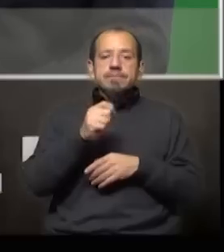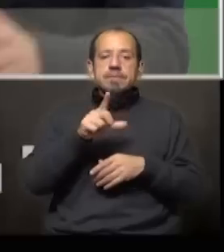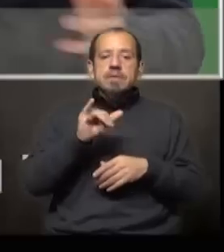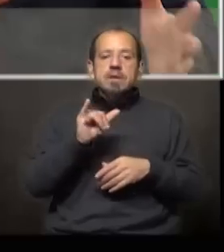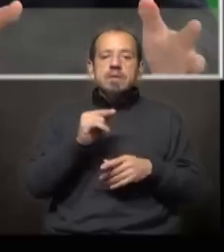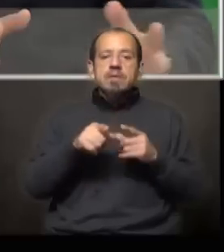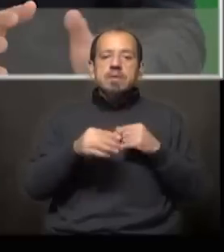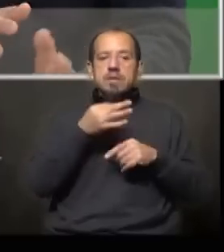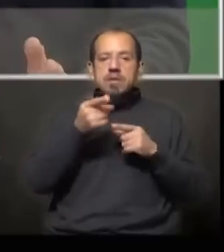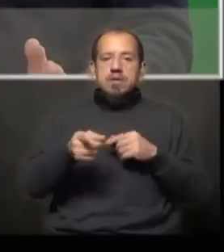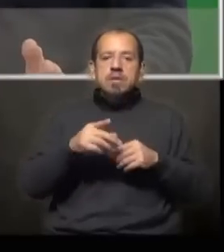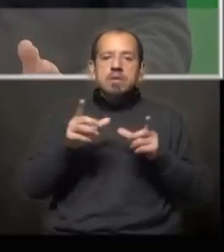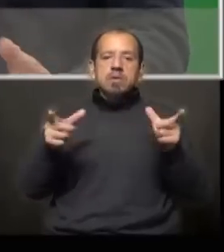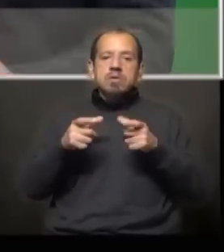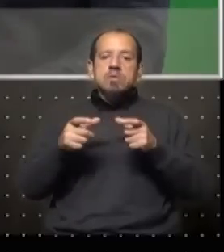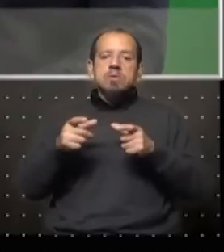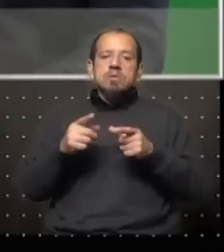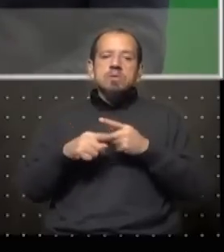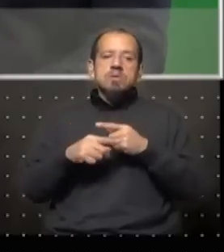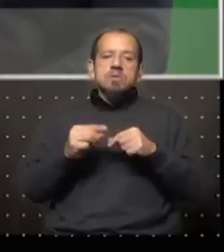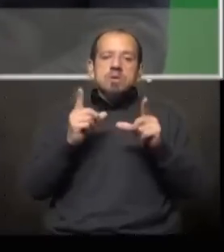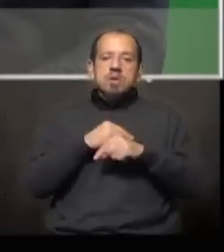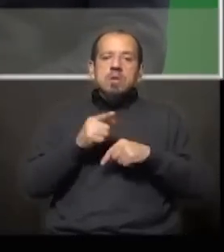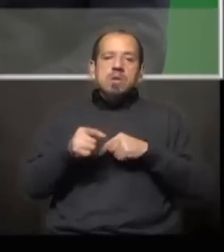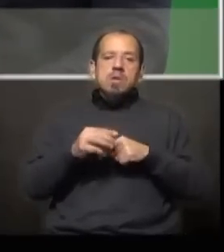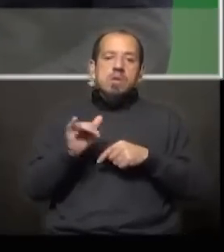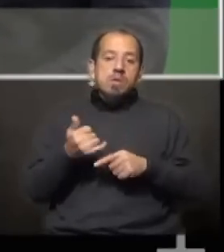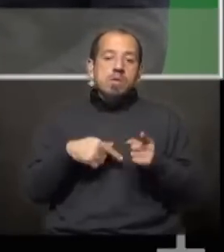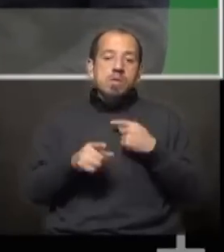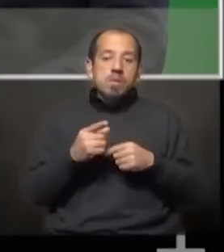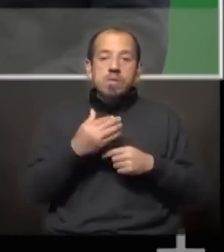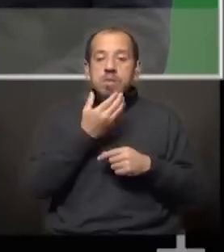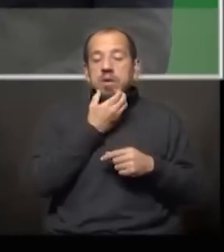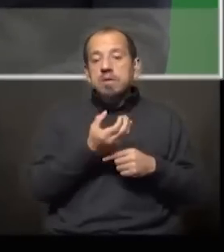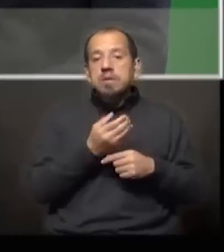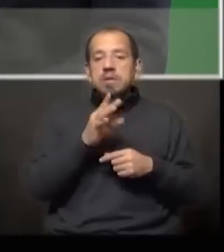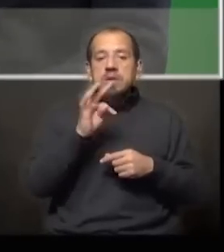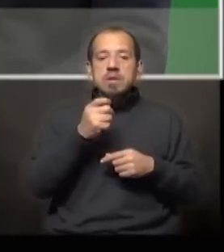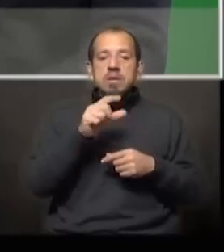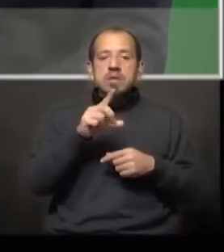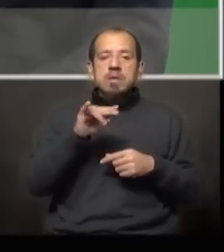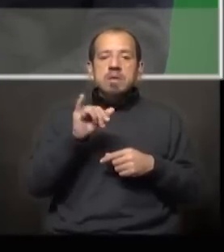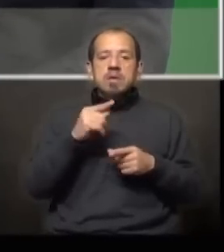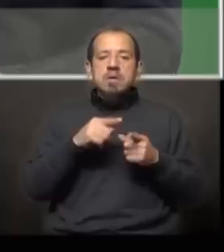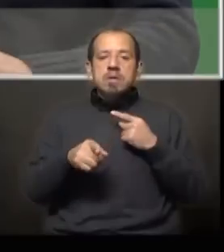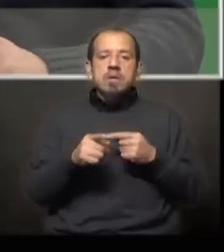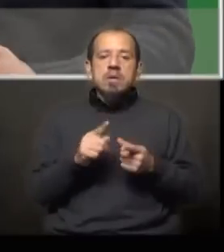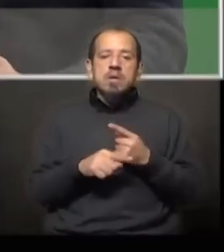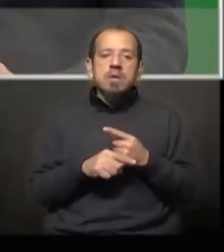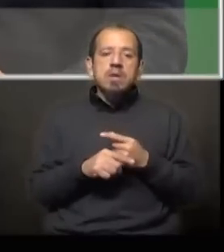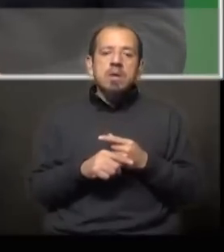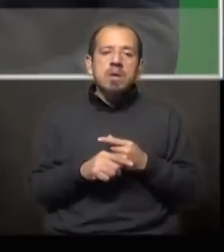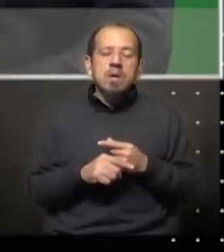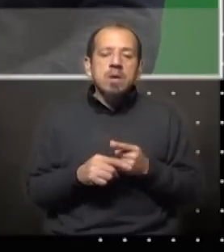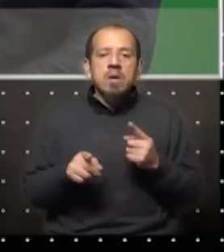mensaje de anuncio de la Cumbre y cuando terminó ese día no estaba más tal Y tuvo que terminar la vicecanciller en ese momento Pero además